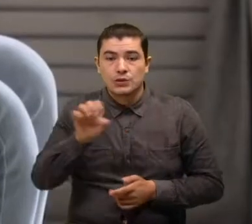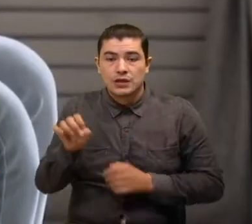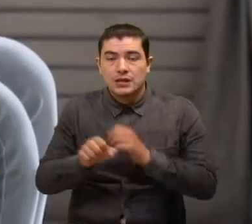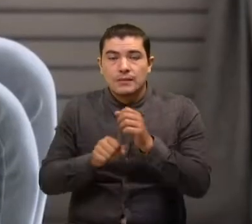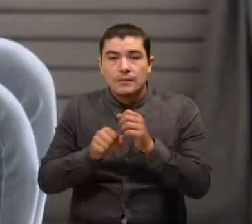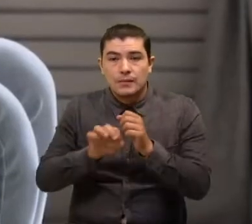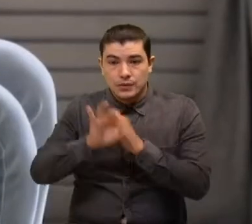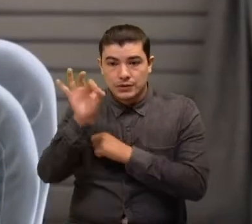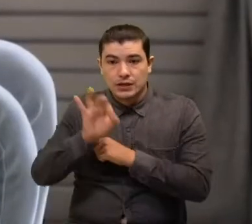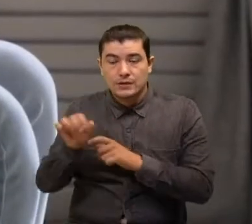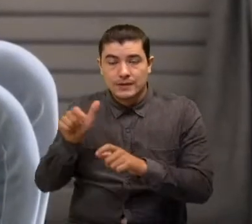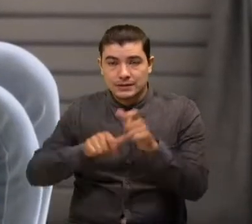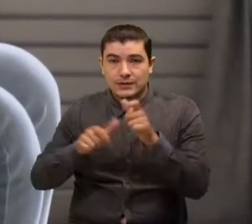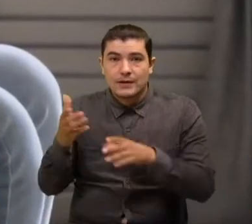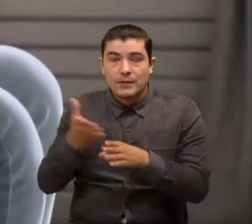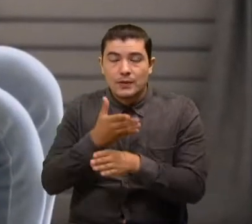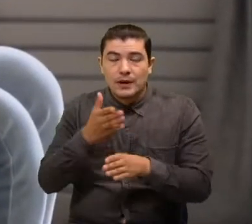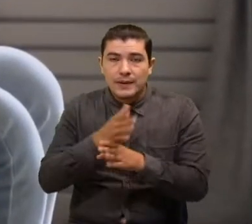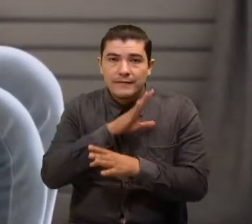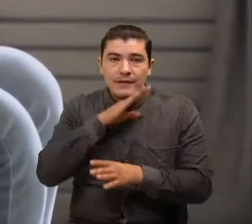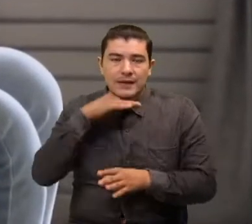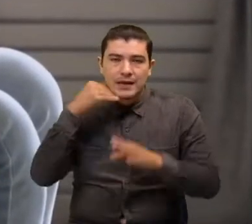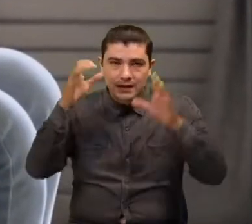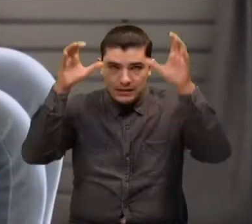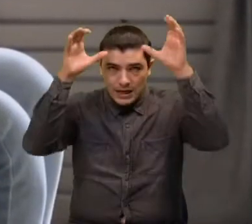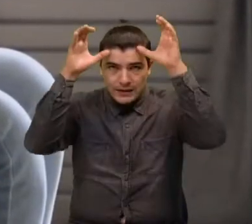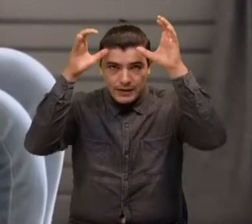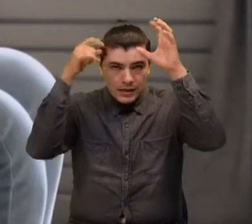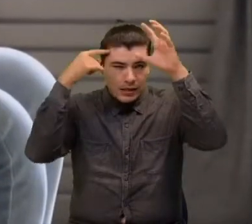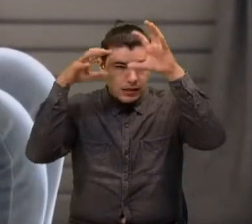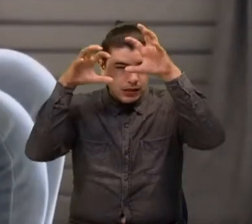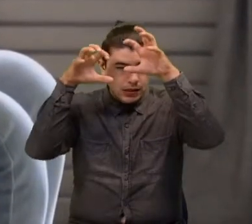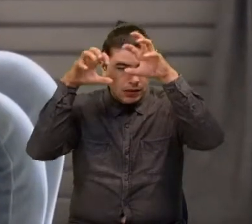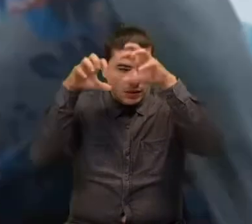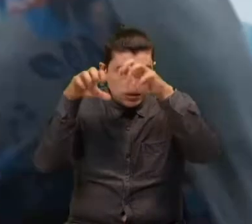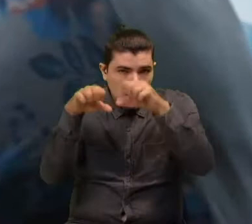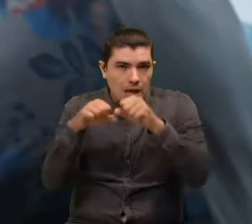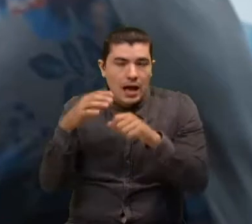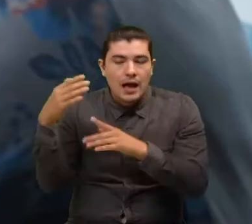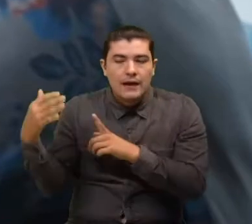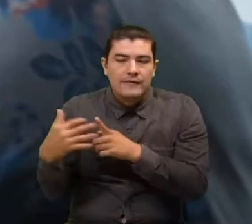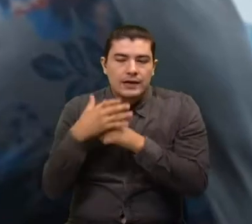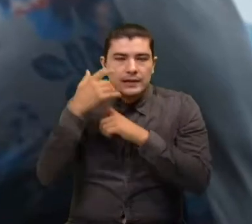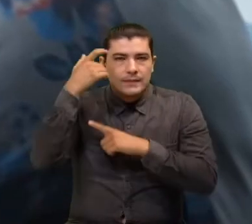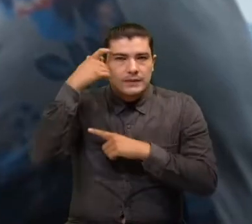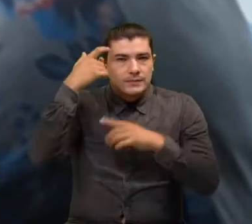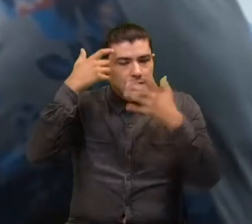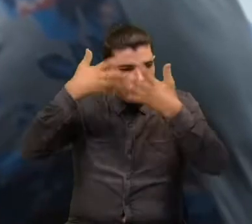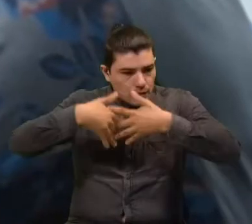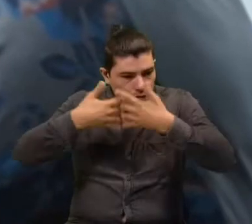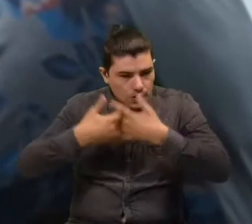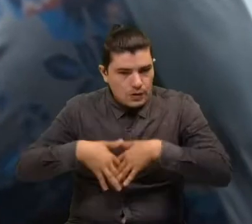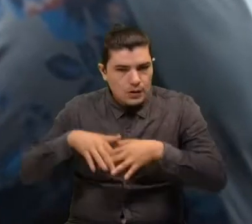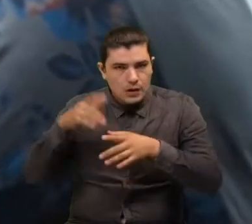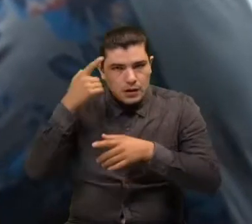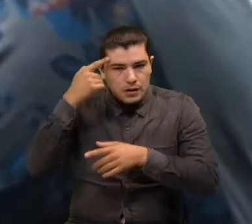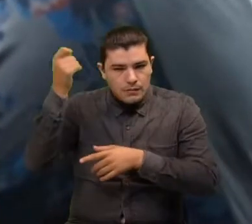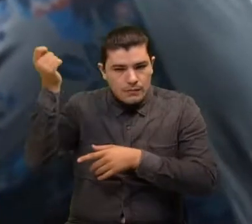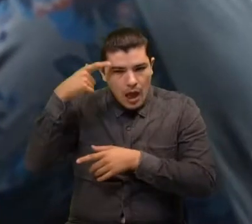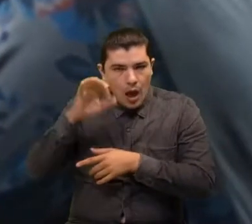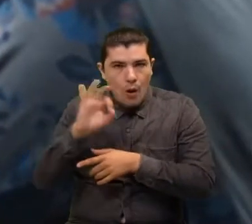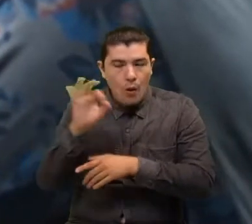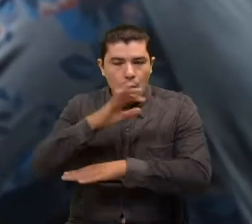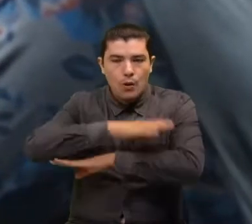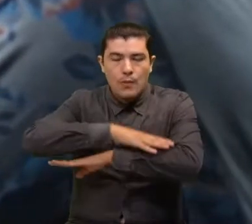enfermedad cerebral con un compromiso neurodegenerativo del cerebro que va a llevar a una alteración en el pensamiento, procesamiento, alteración en la memoria, en el